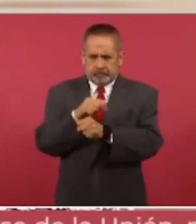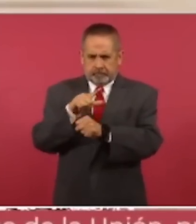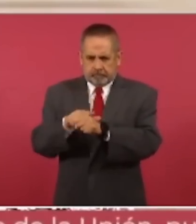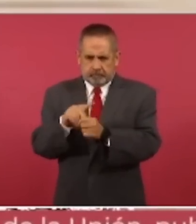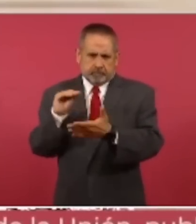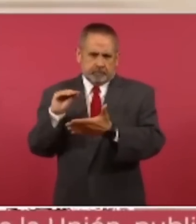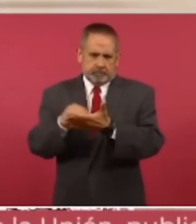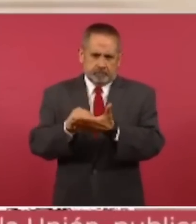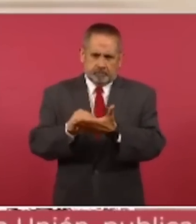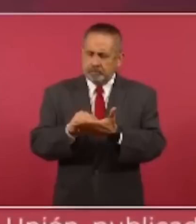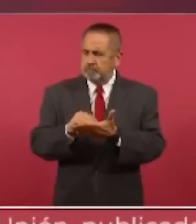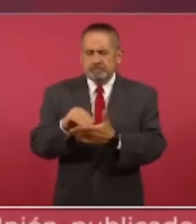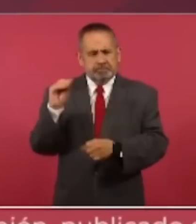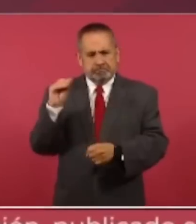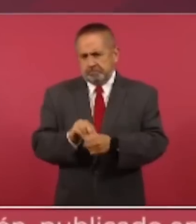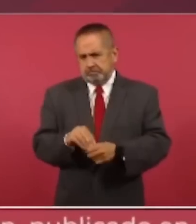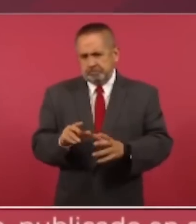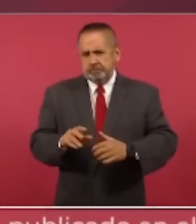Muy buenos días. Y también